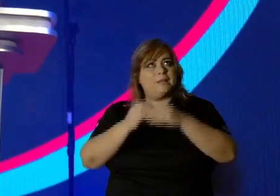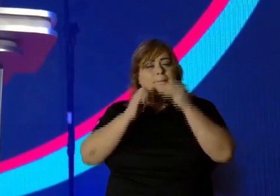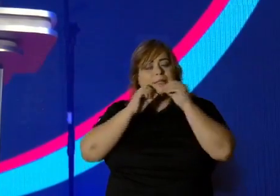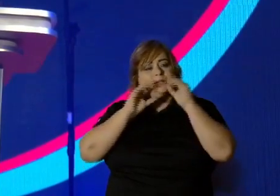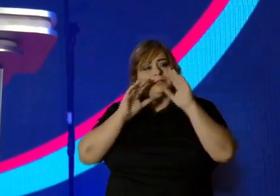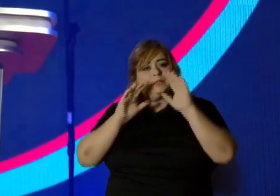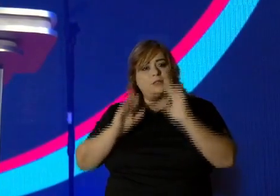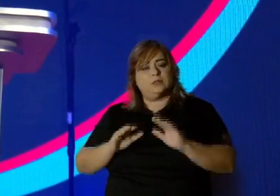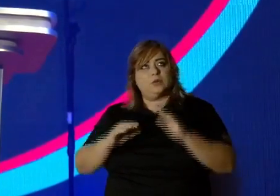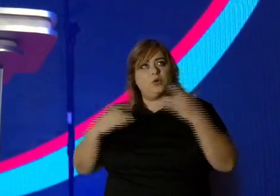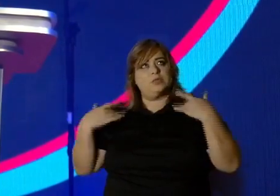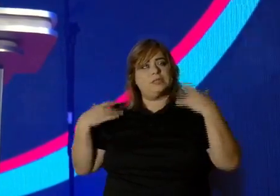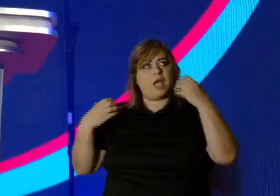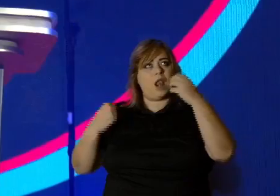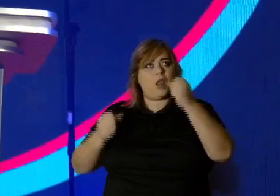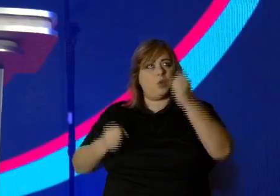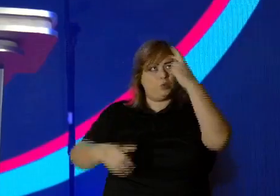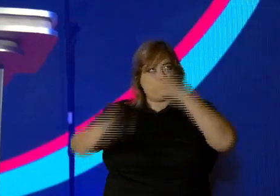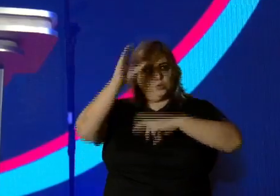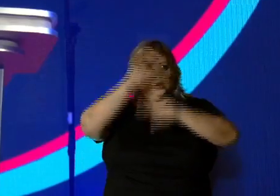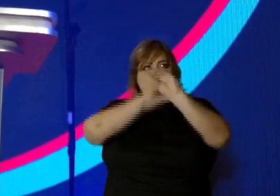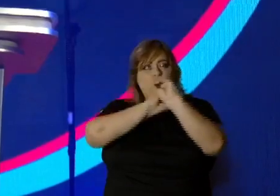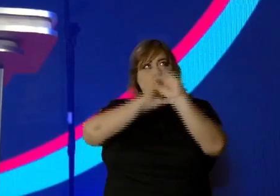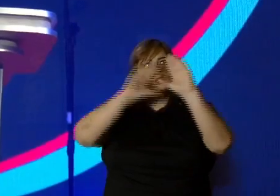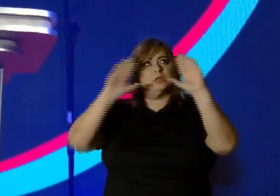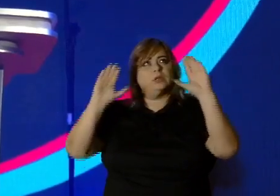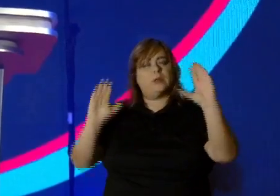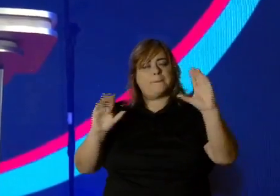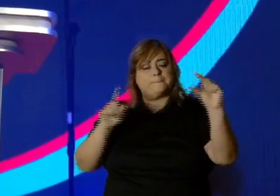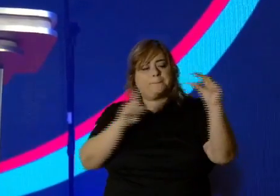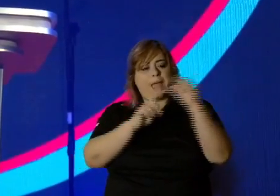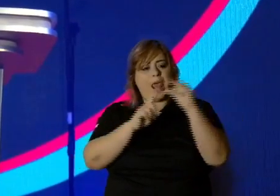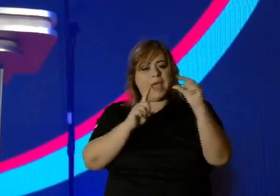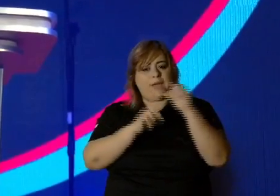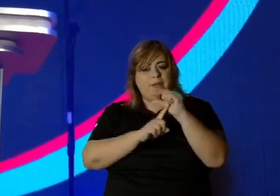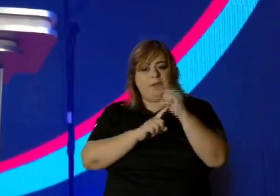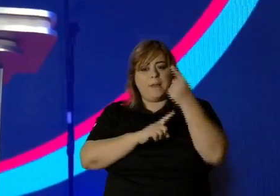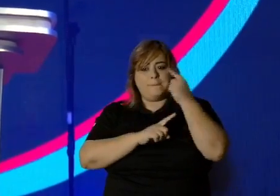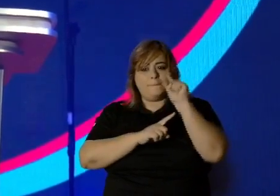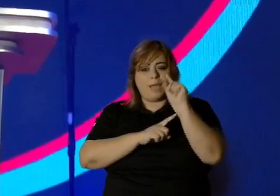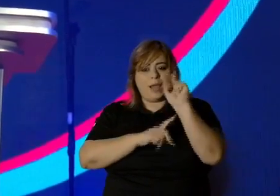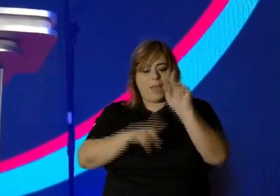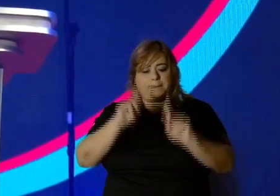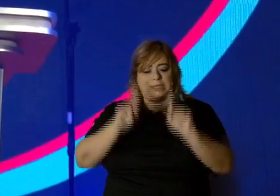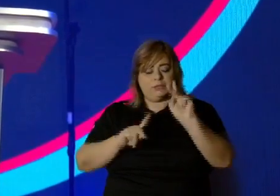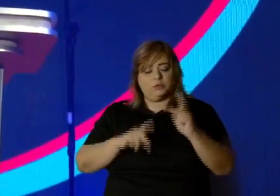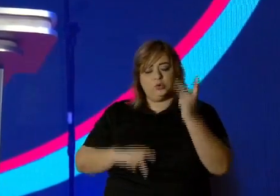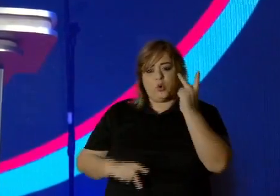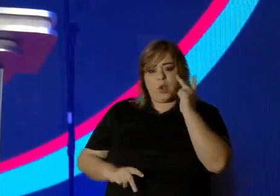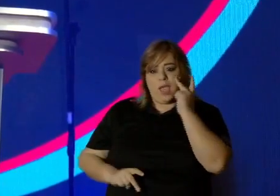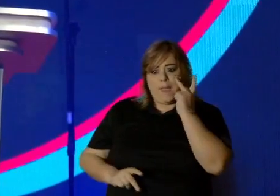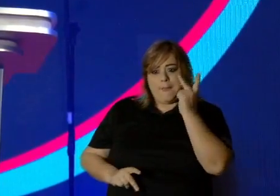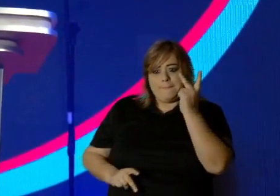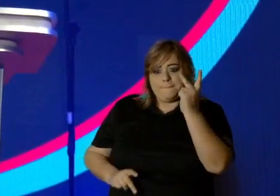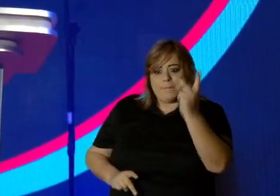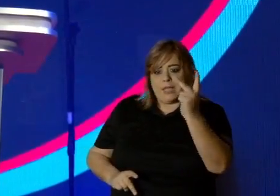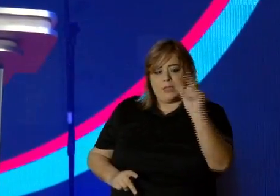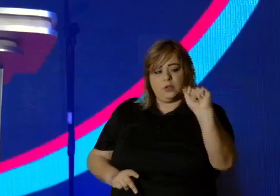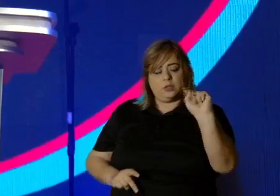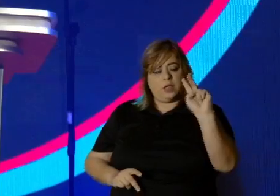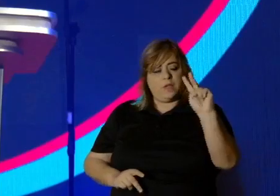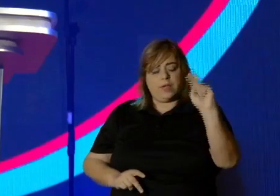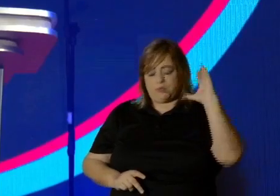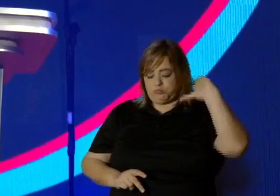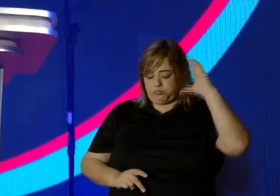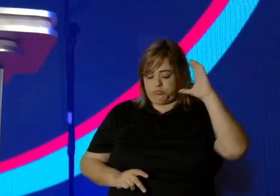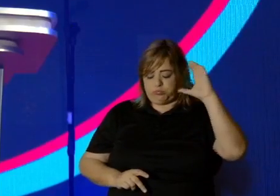a nuestras vidas a través de tu palabra, tanto a la audiencia presente como los que estamos a través de la radio, a través del